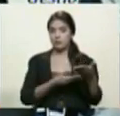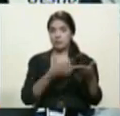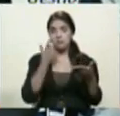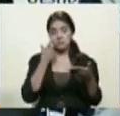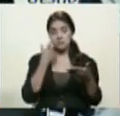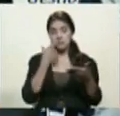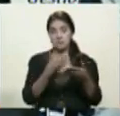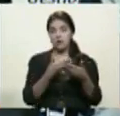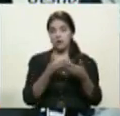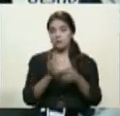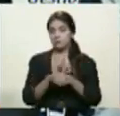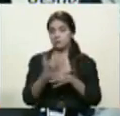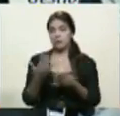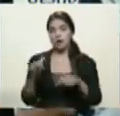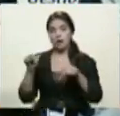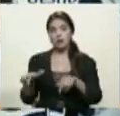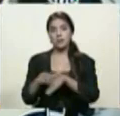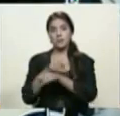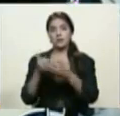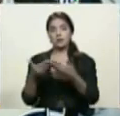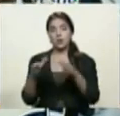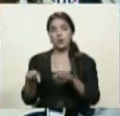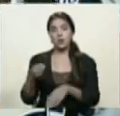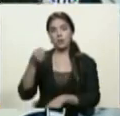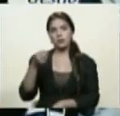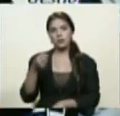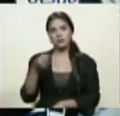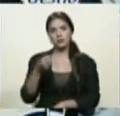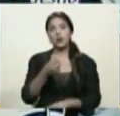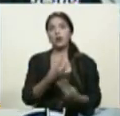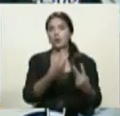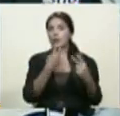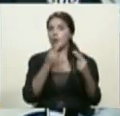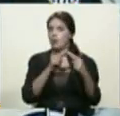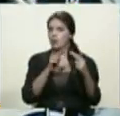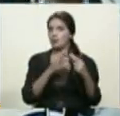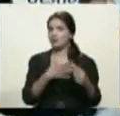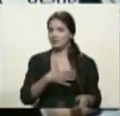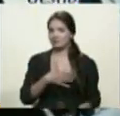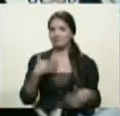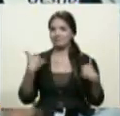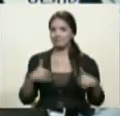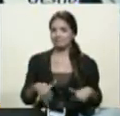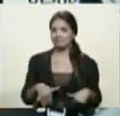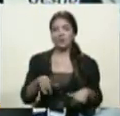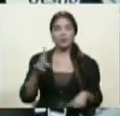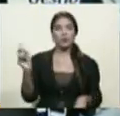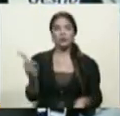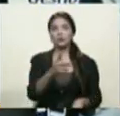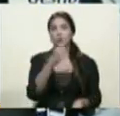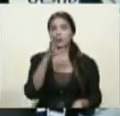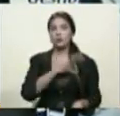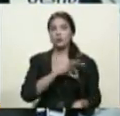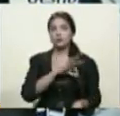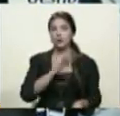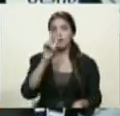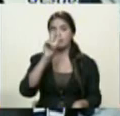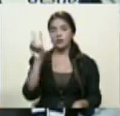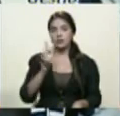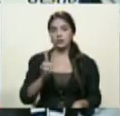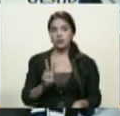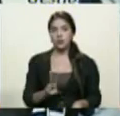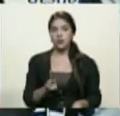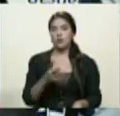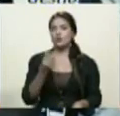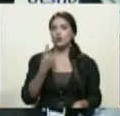diligenciado en este ministerio público ayer hay un reconocimiento tácito por la sociedad venezolana en general no